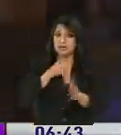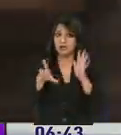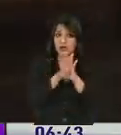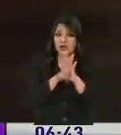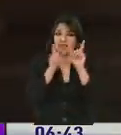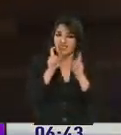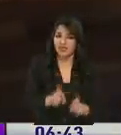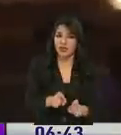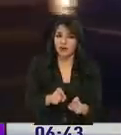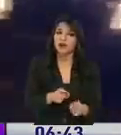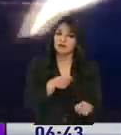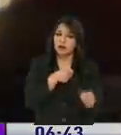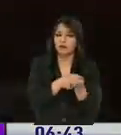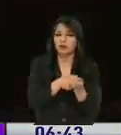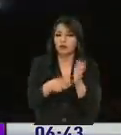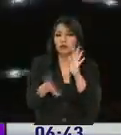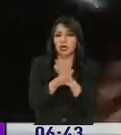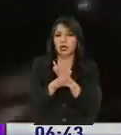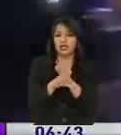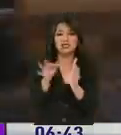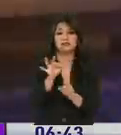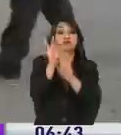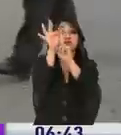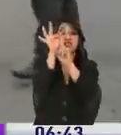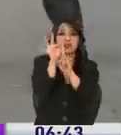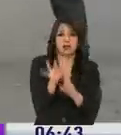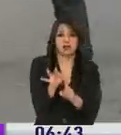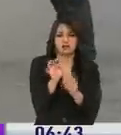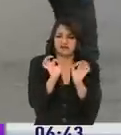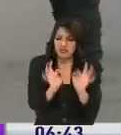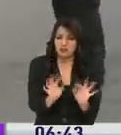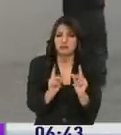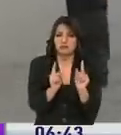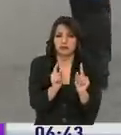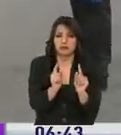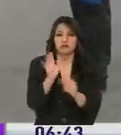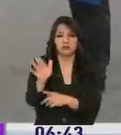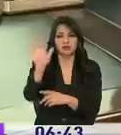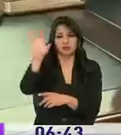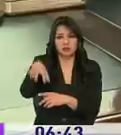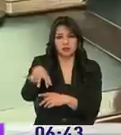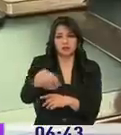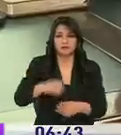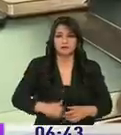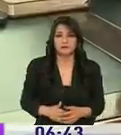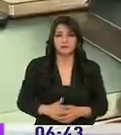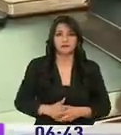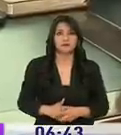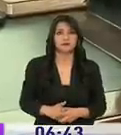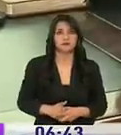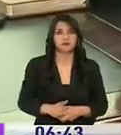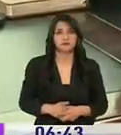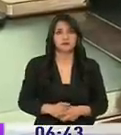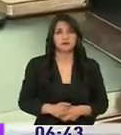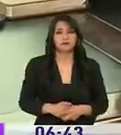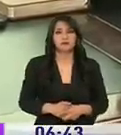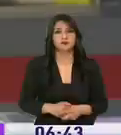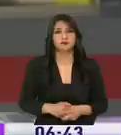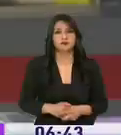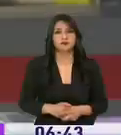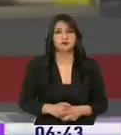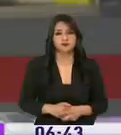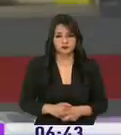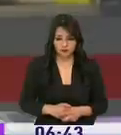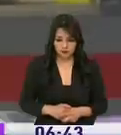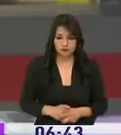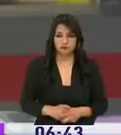recibir patrocinio y asesoría jurídica especializada y oportuna por parte del Estado. Informó Carolina Basante.